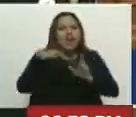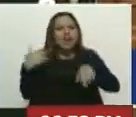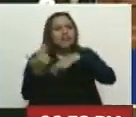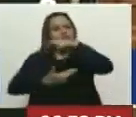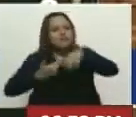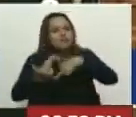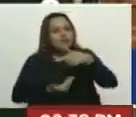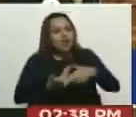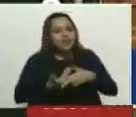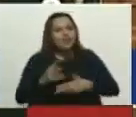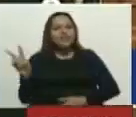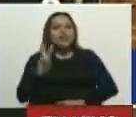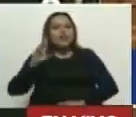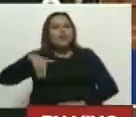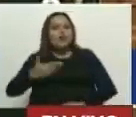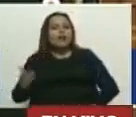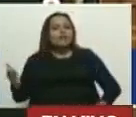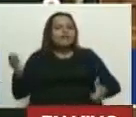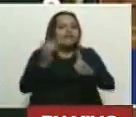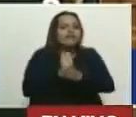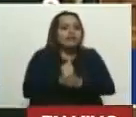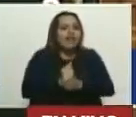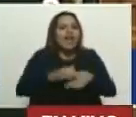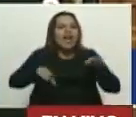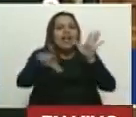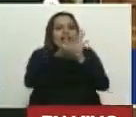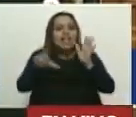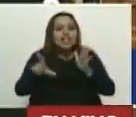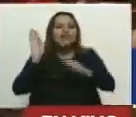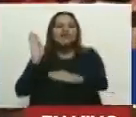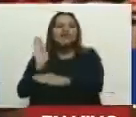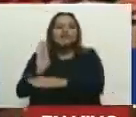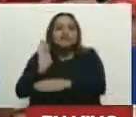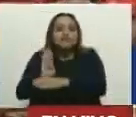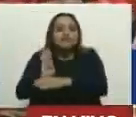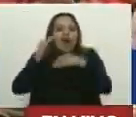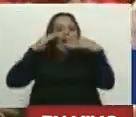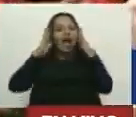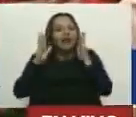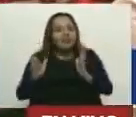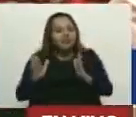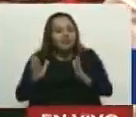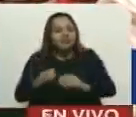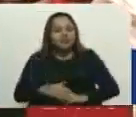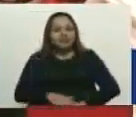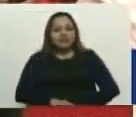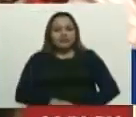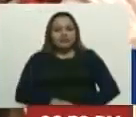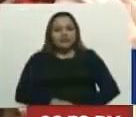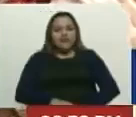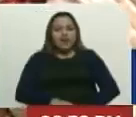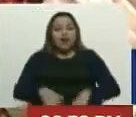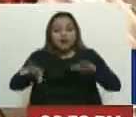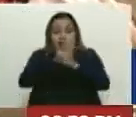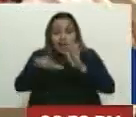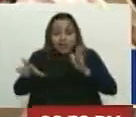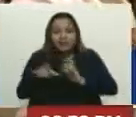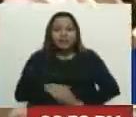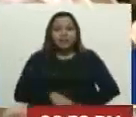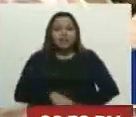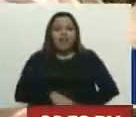revolucionaria, Venezuela pueda tener una ley de protección, una ley de atención, una ley